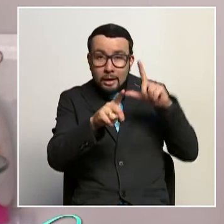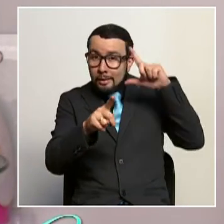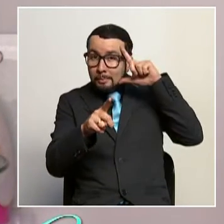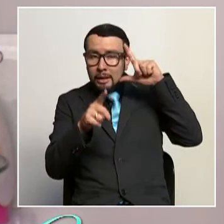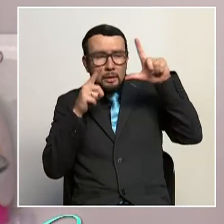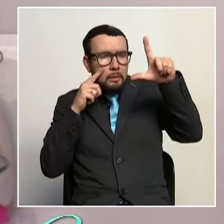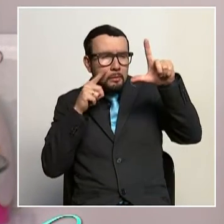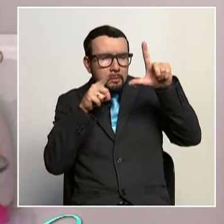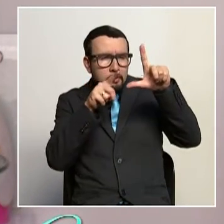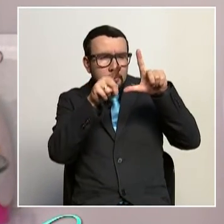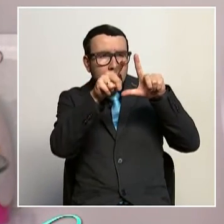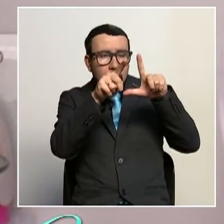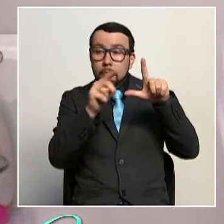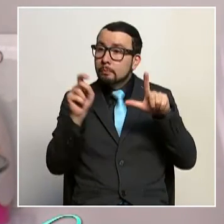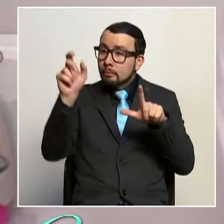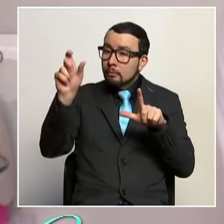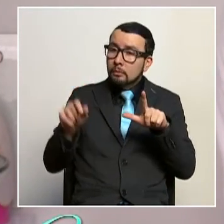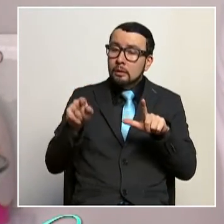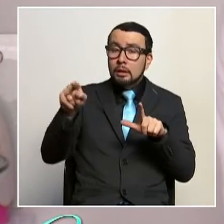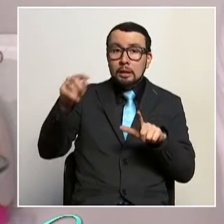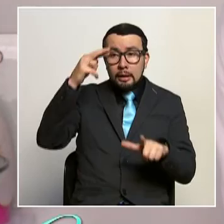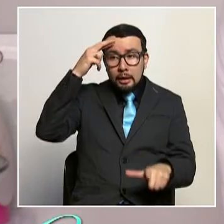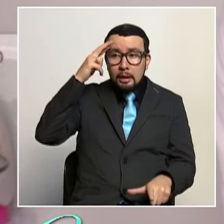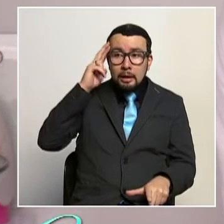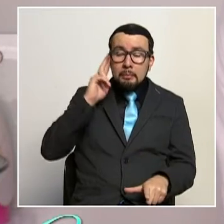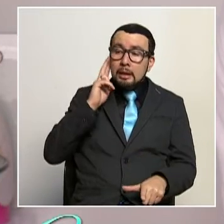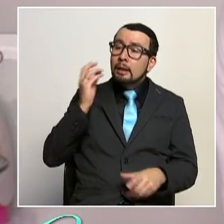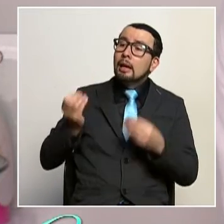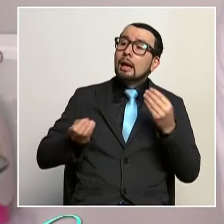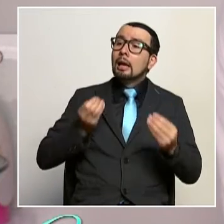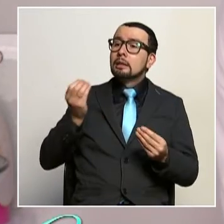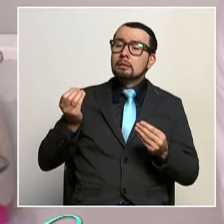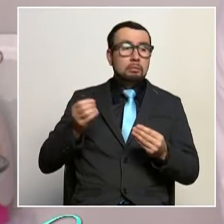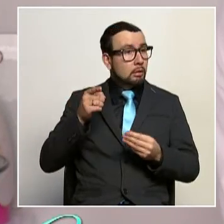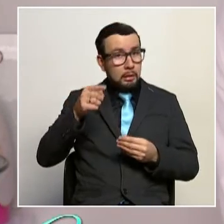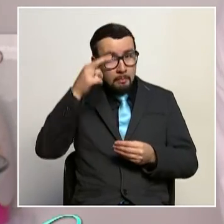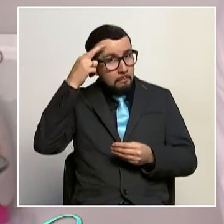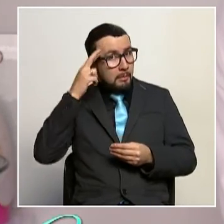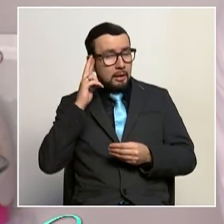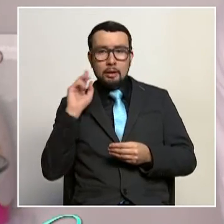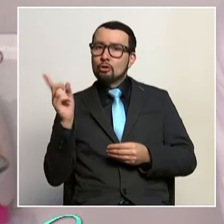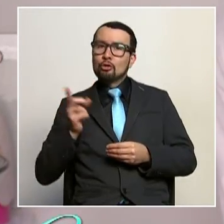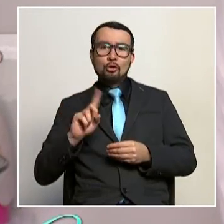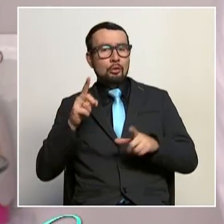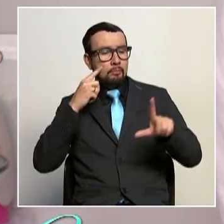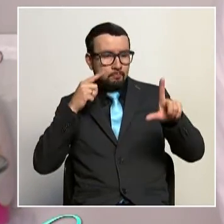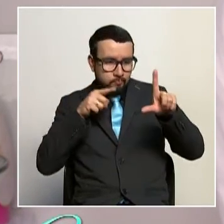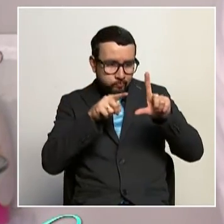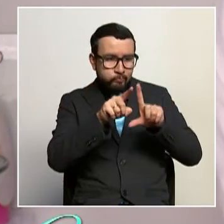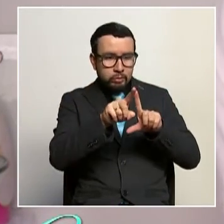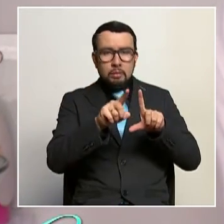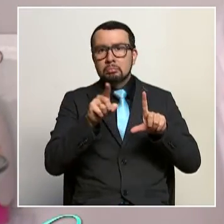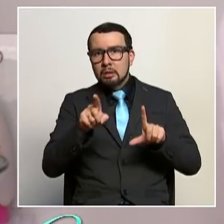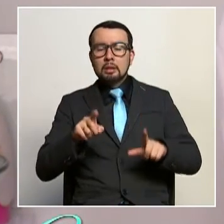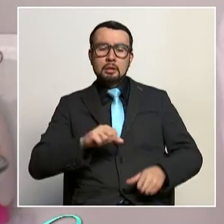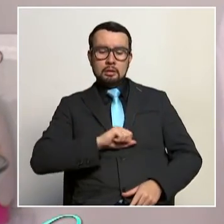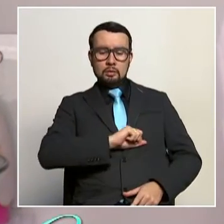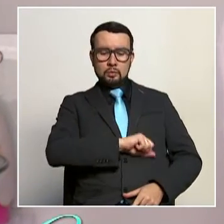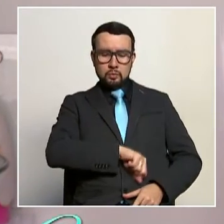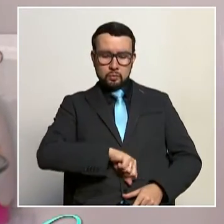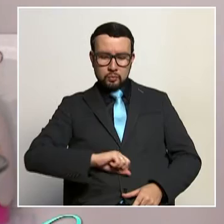vaginal. Si la paciente es virgen. Si la paciente es virgen, no se debe realizar, ya se debe realizar un examen externo,